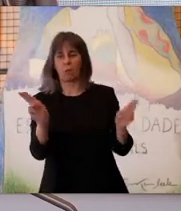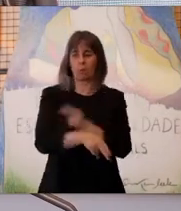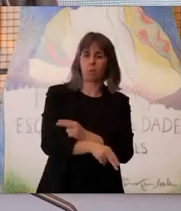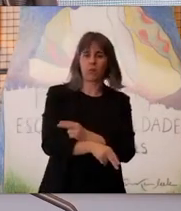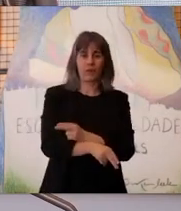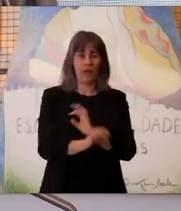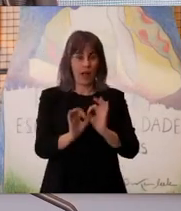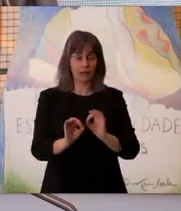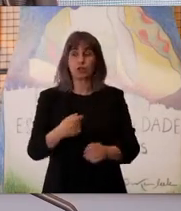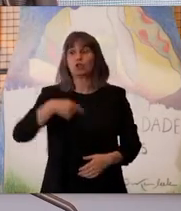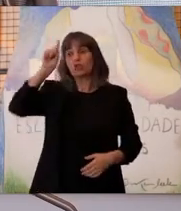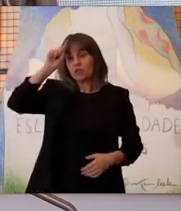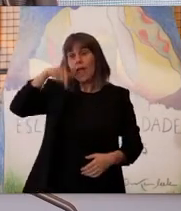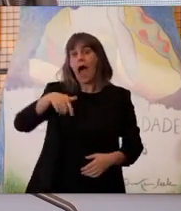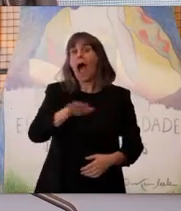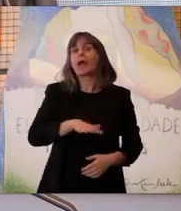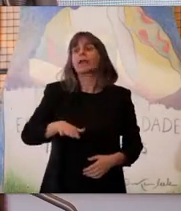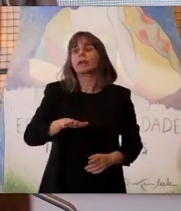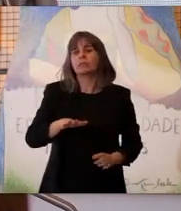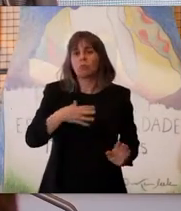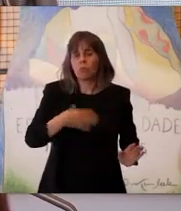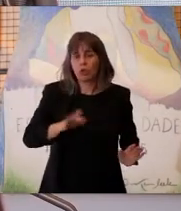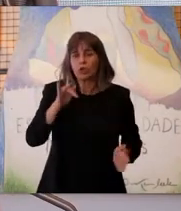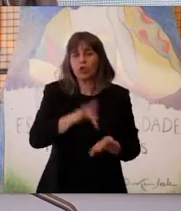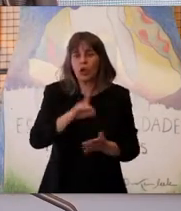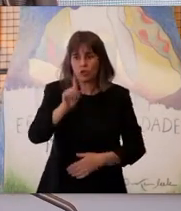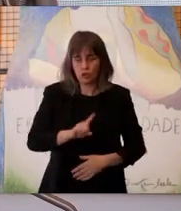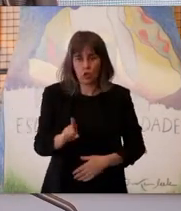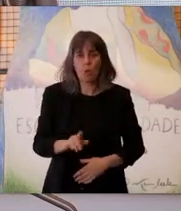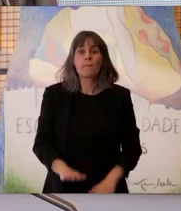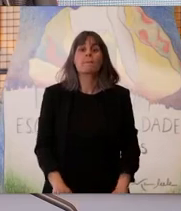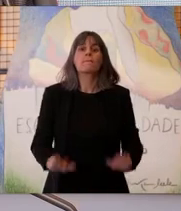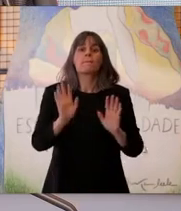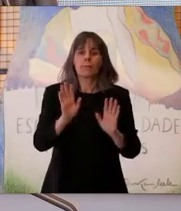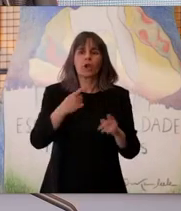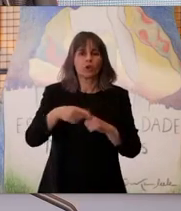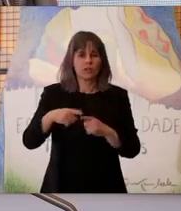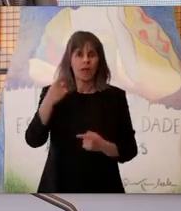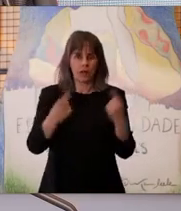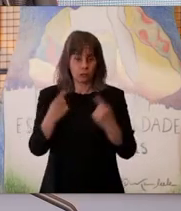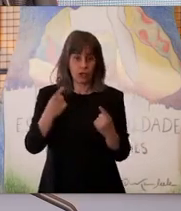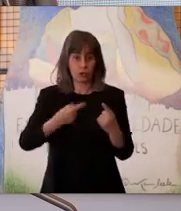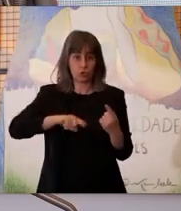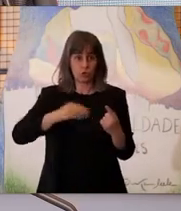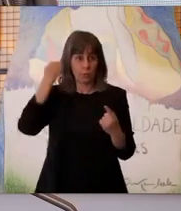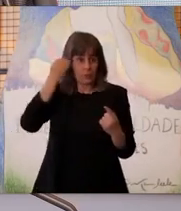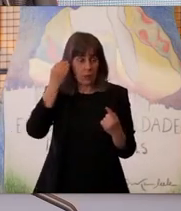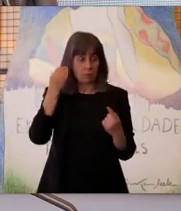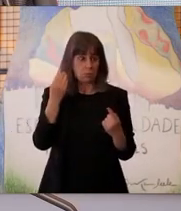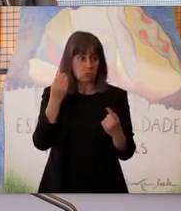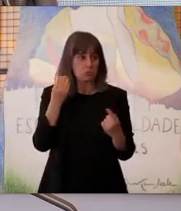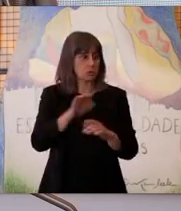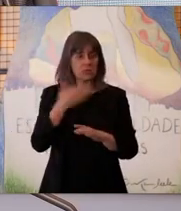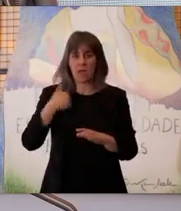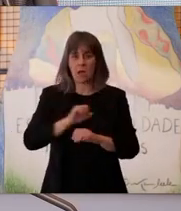a ocurrir yo creo que aquí hay otra Bueno no sé están más asentados algunas cosas Pero bueno Hay cosas que nunca creíamos que veríamos en otros lugares que